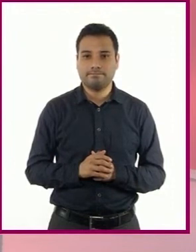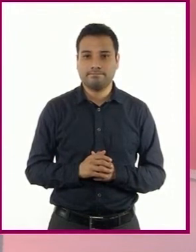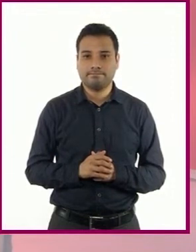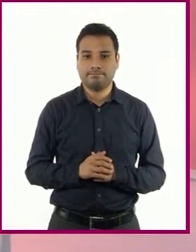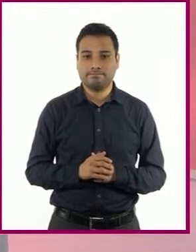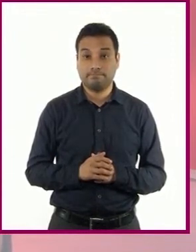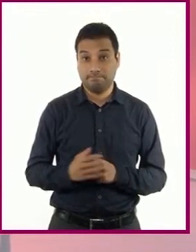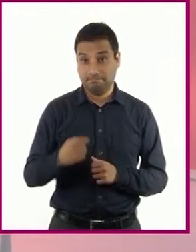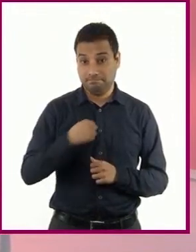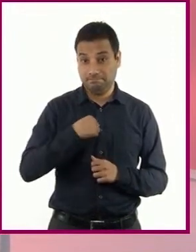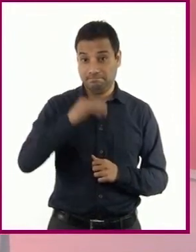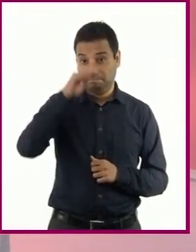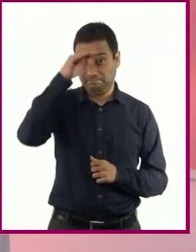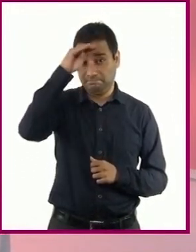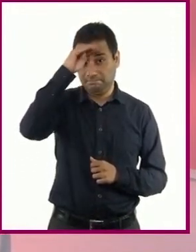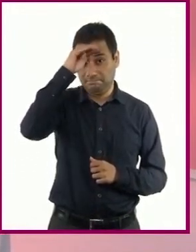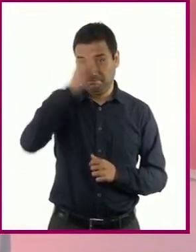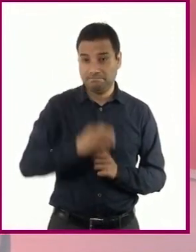sería